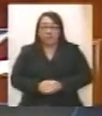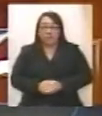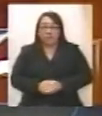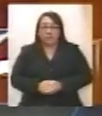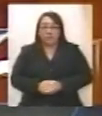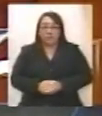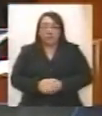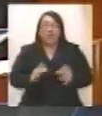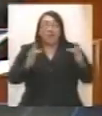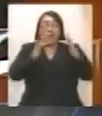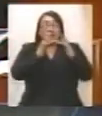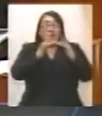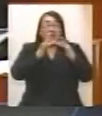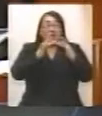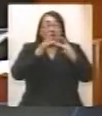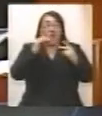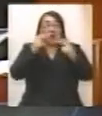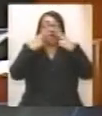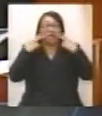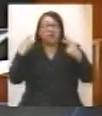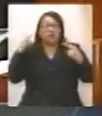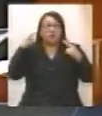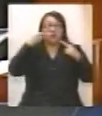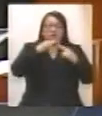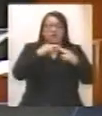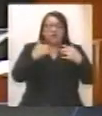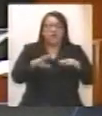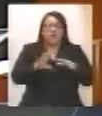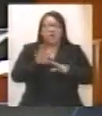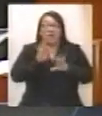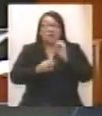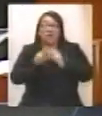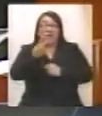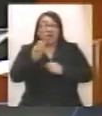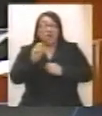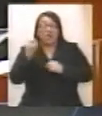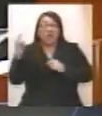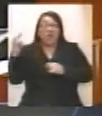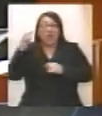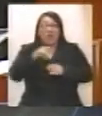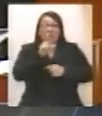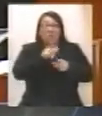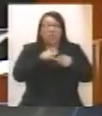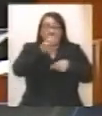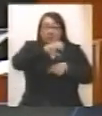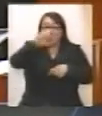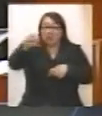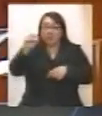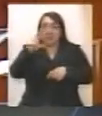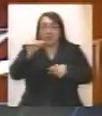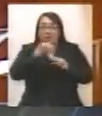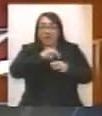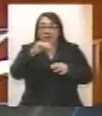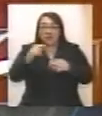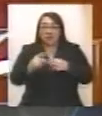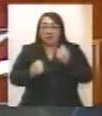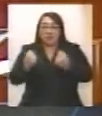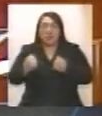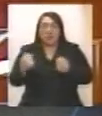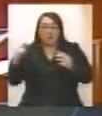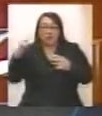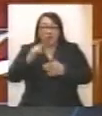Conectaremos la Amazonía por vía aérea, para lo cual se ha seleccionado 20 aeródromos como red articulada de